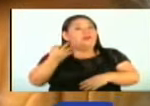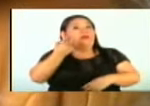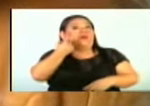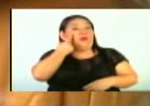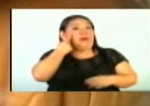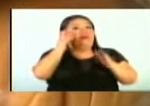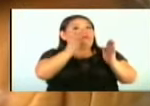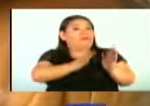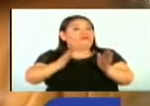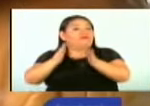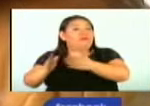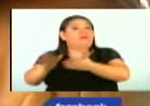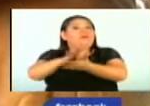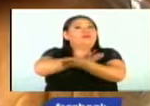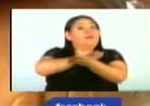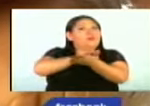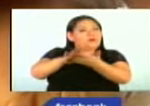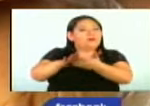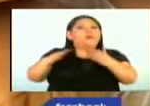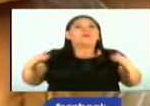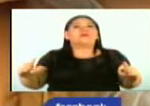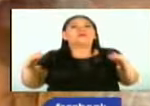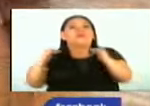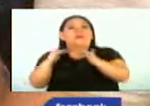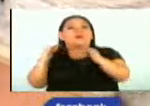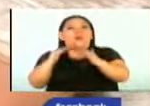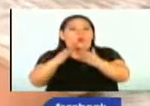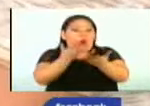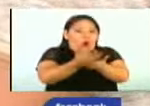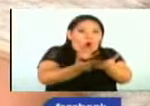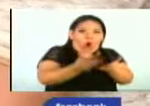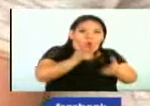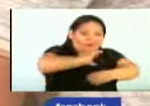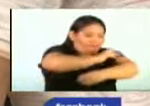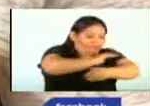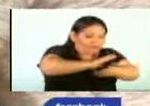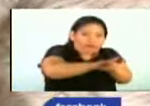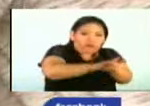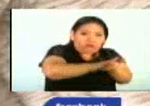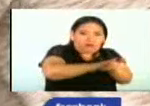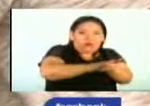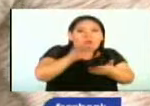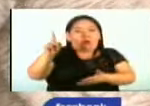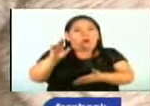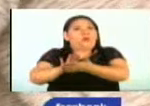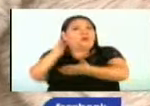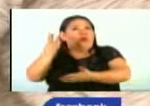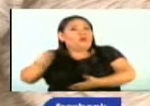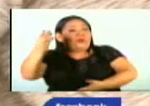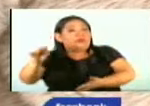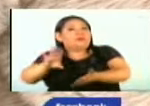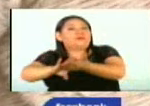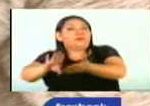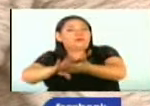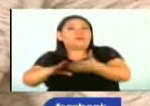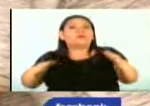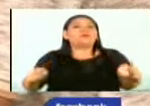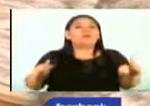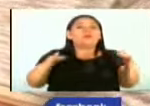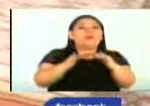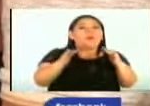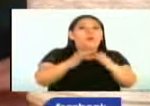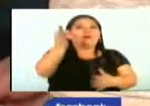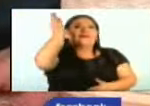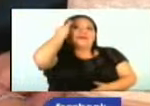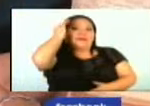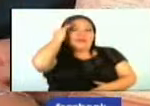buenas prácticas higiénicas, así como la desinfección de verduras, que en su caso compra a diario, además de asegurarse de la calidad